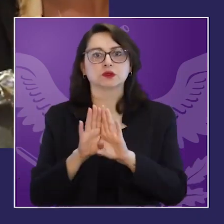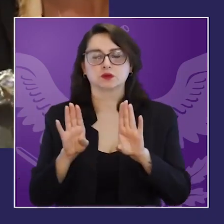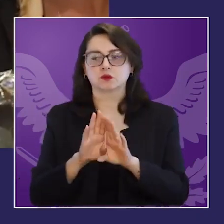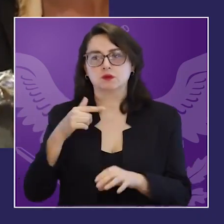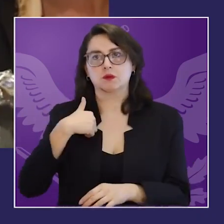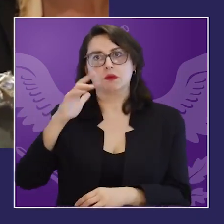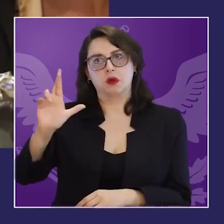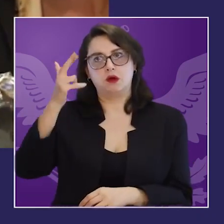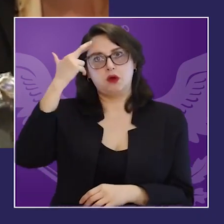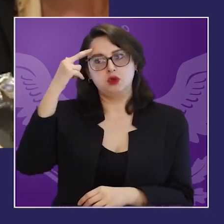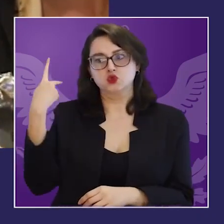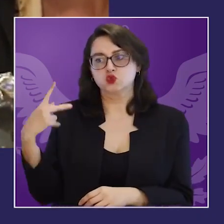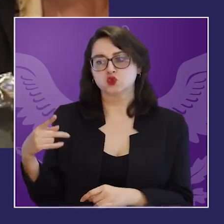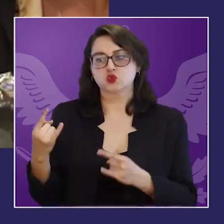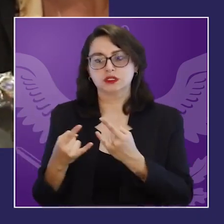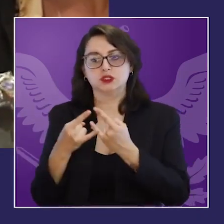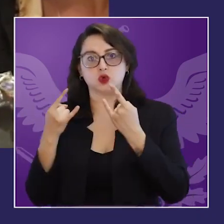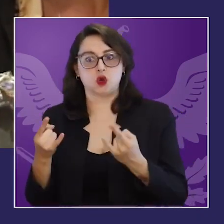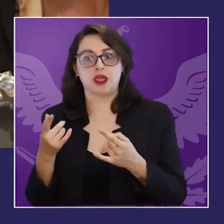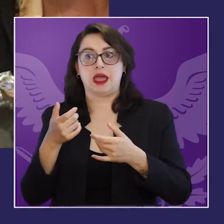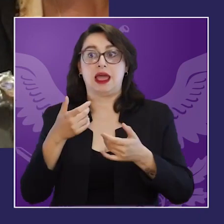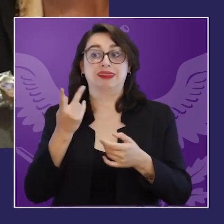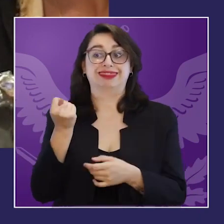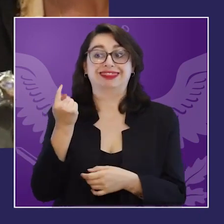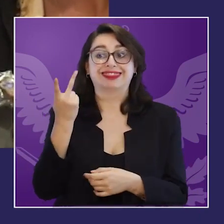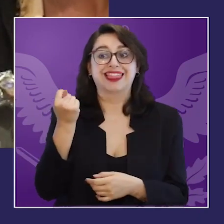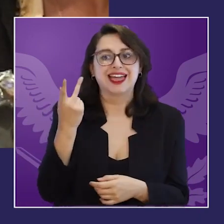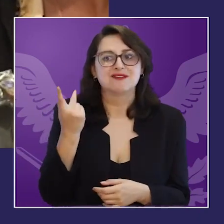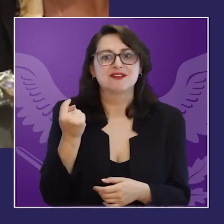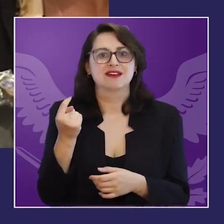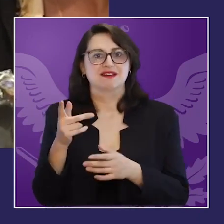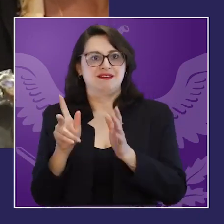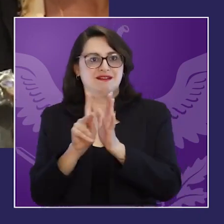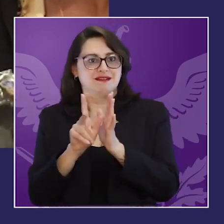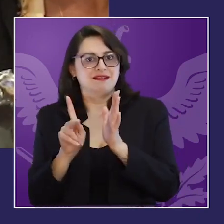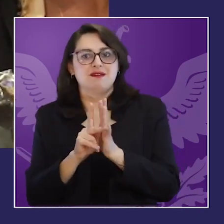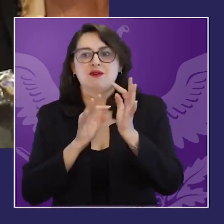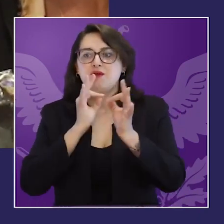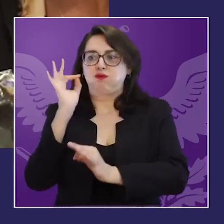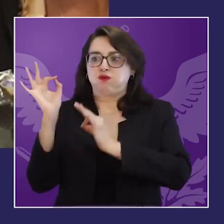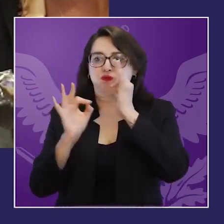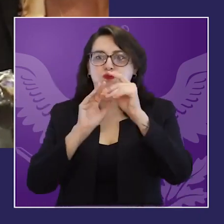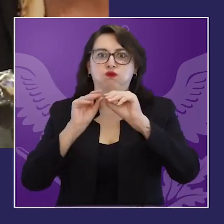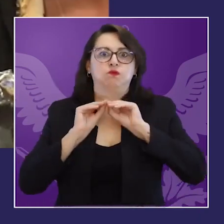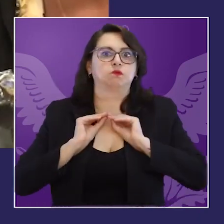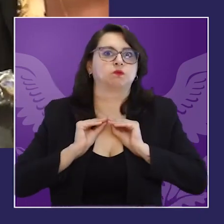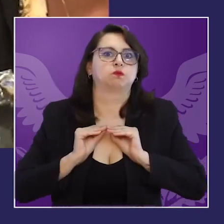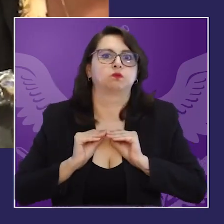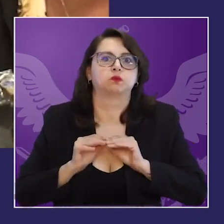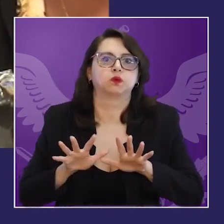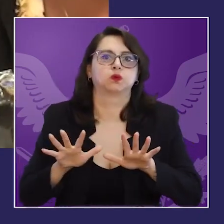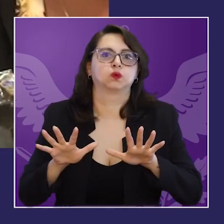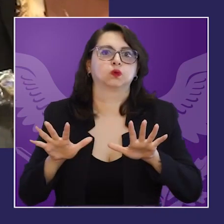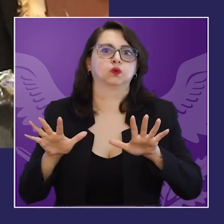en términos de cómo hacer la narración. Yo recuerdo que en el caso de Lucía Pérez la narración mediática de lo que